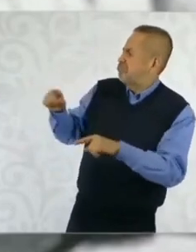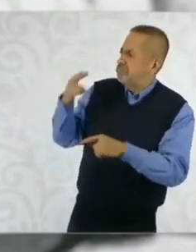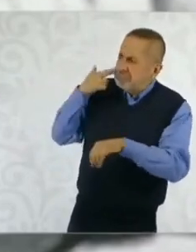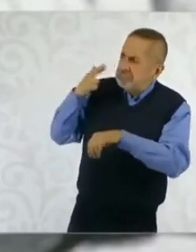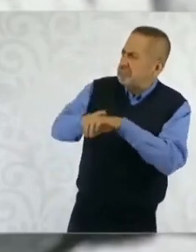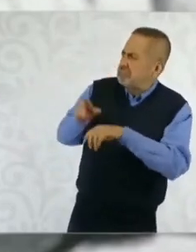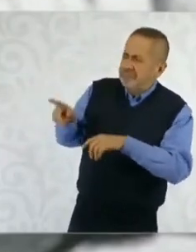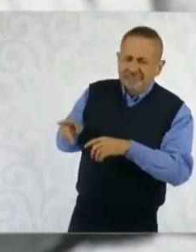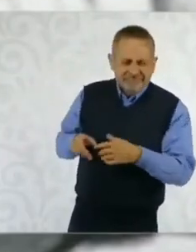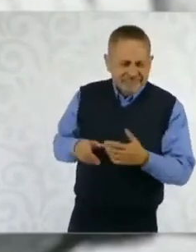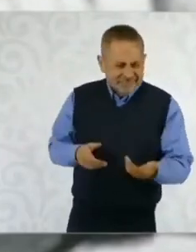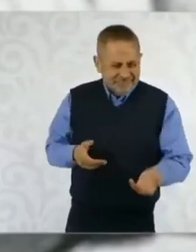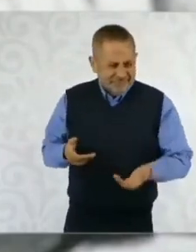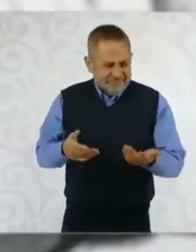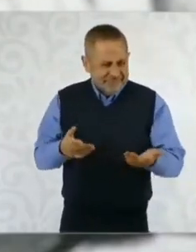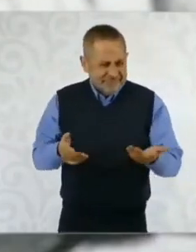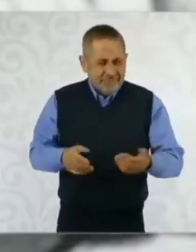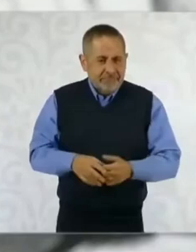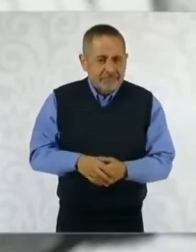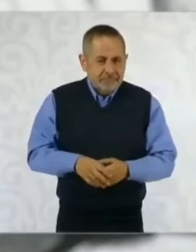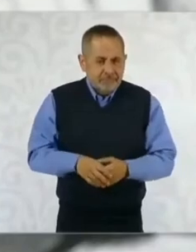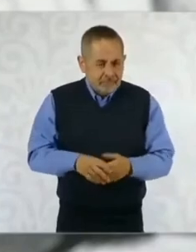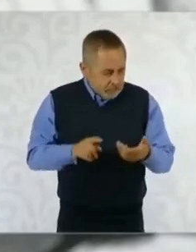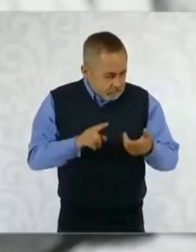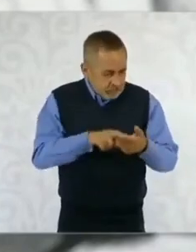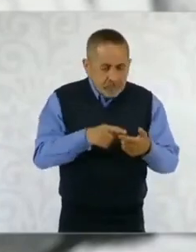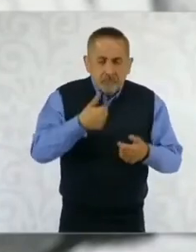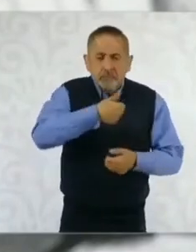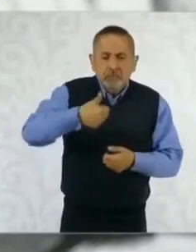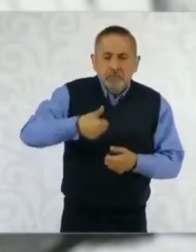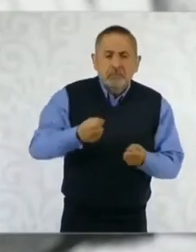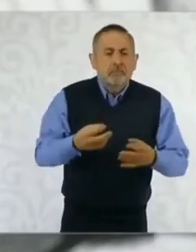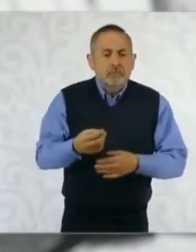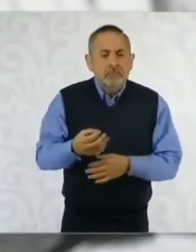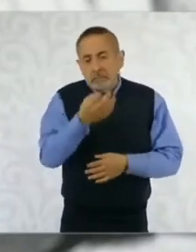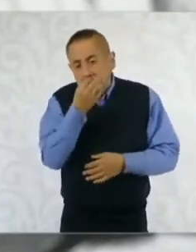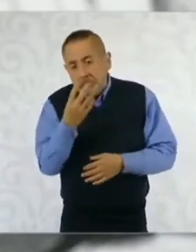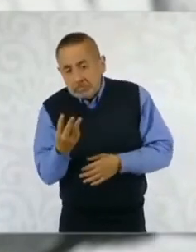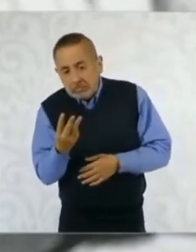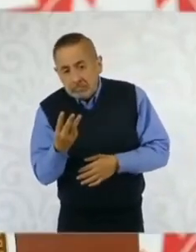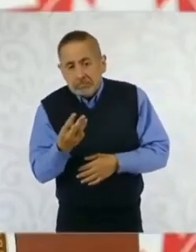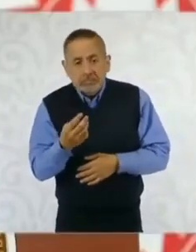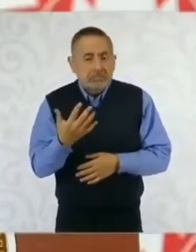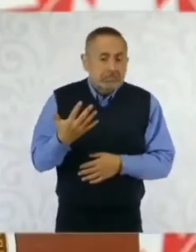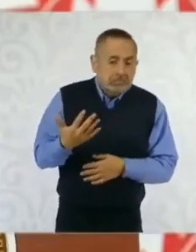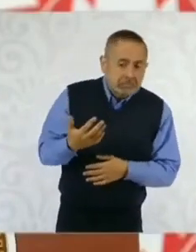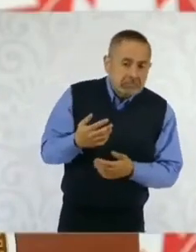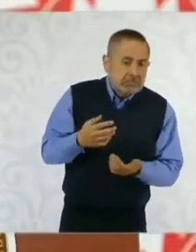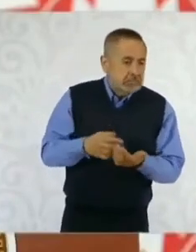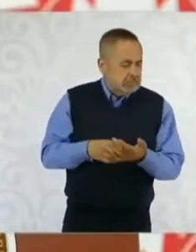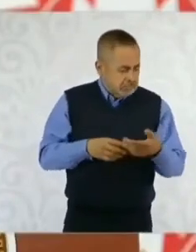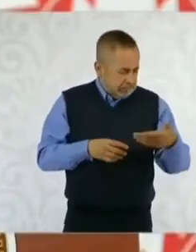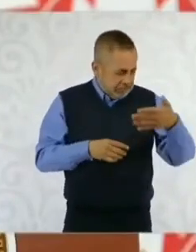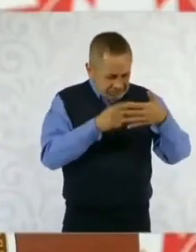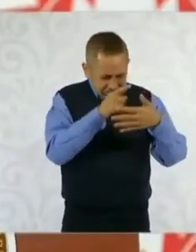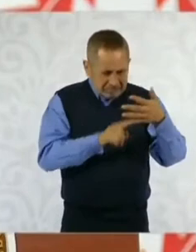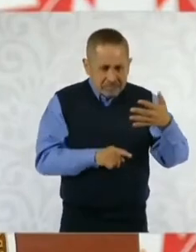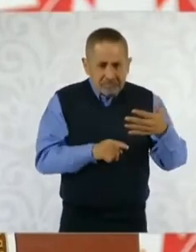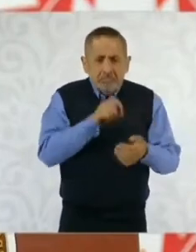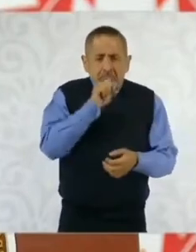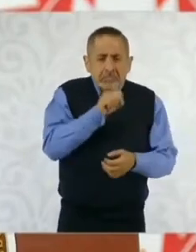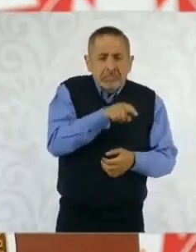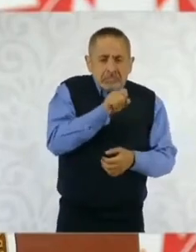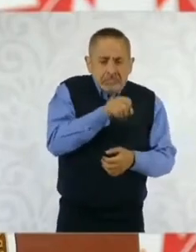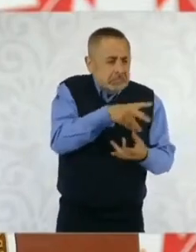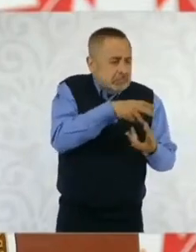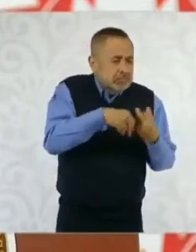y hay cuentas que tienen 3 seguidores, 5 seguidores, o ves las cuentas y tienen más seguidores, pero son los mismos